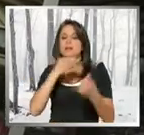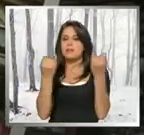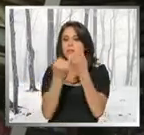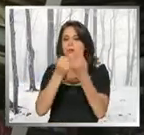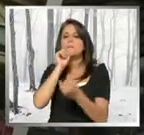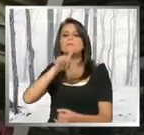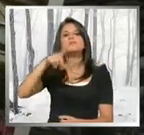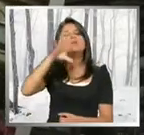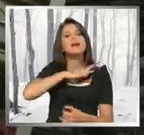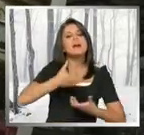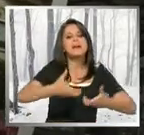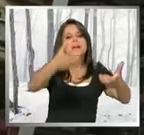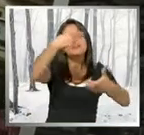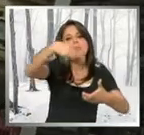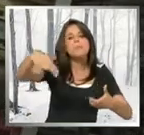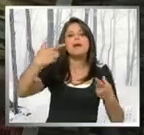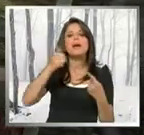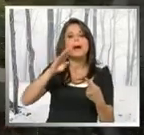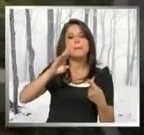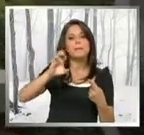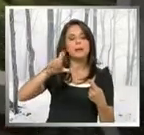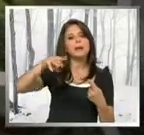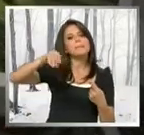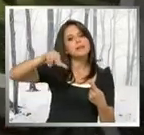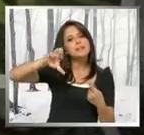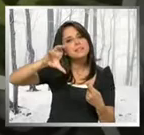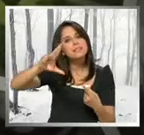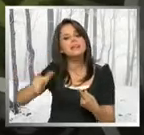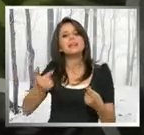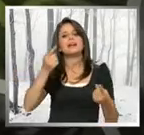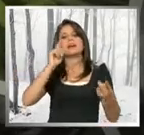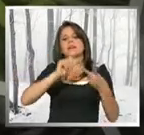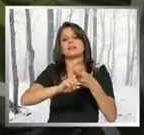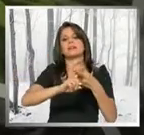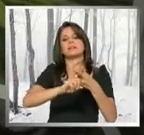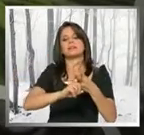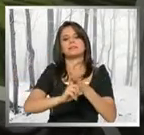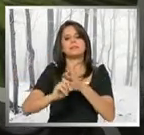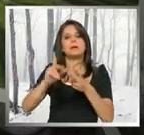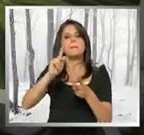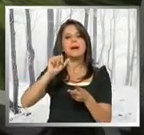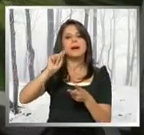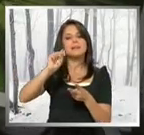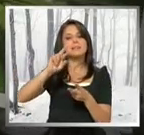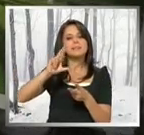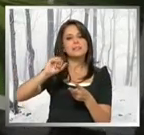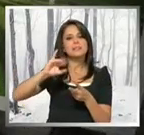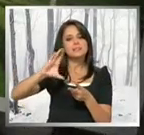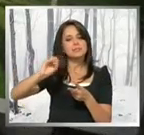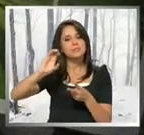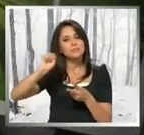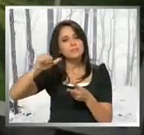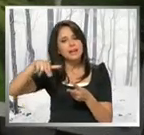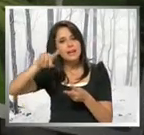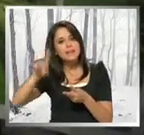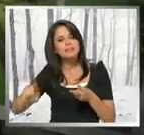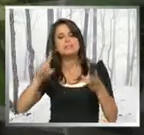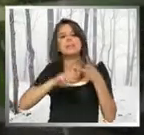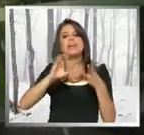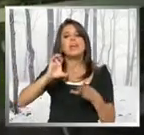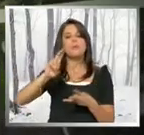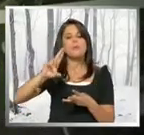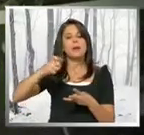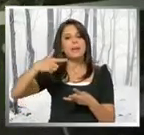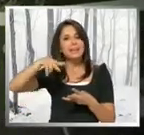benefactores, ¿no? Son Gabriel Mancera, Concepción Beistegui, Patricio Sanz, inclusive la Avenida Eugenia